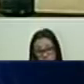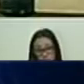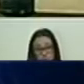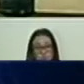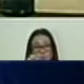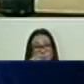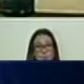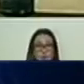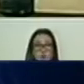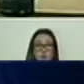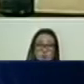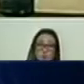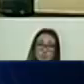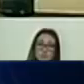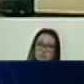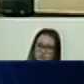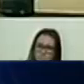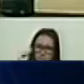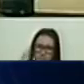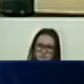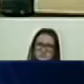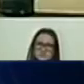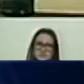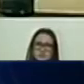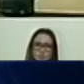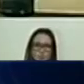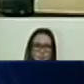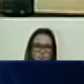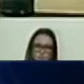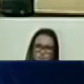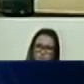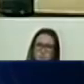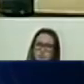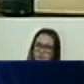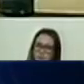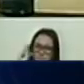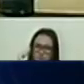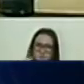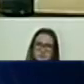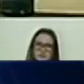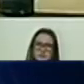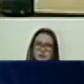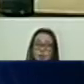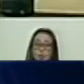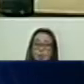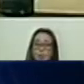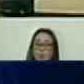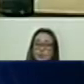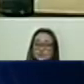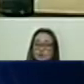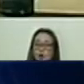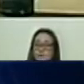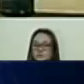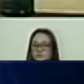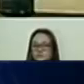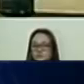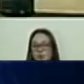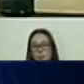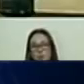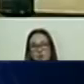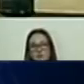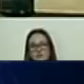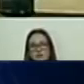Debemos aprender, reaprender. La derecha tiene que reaprender, hacer el curso básico de tolerancia política,